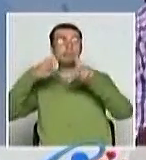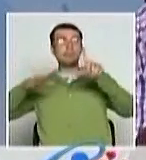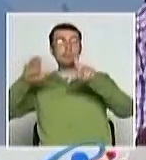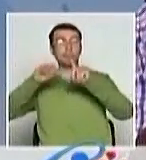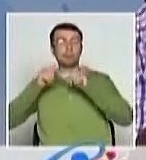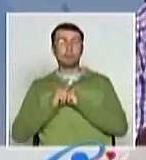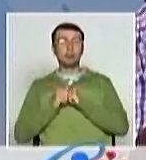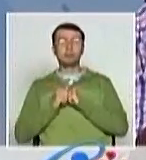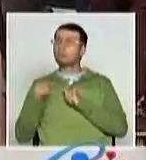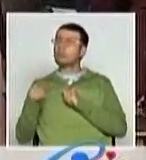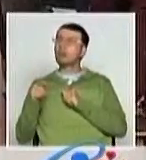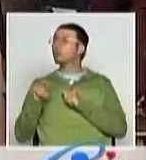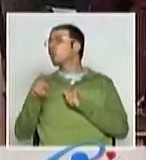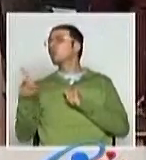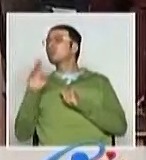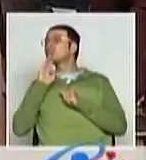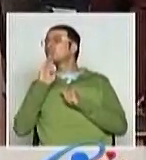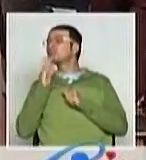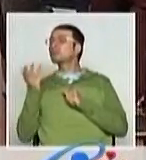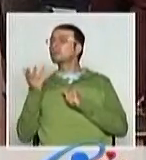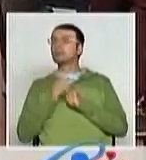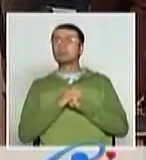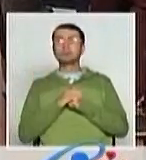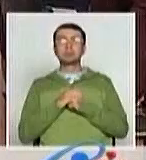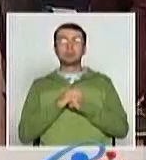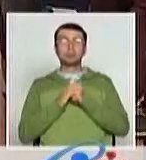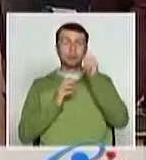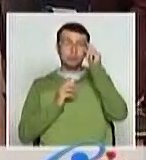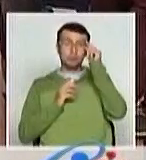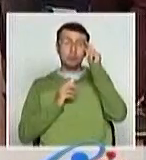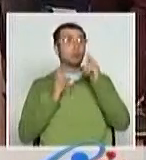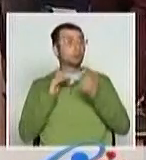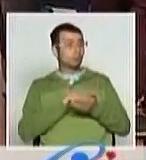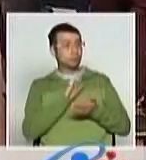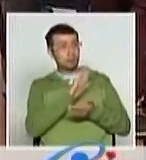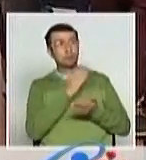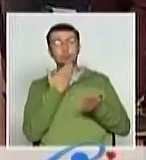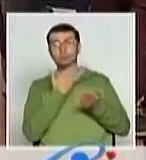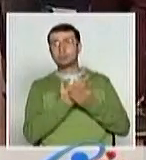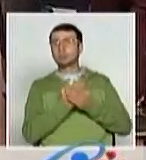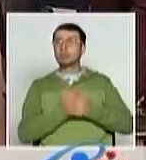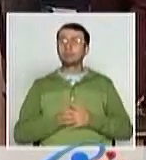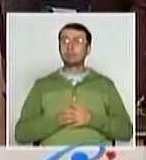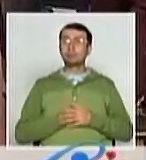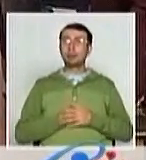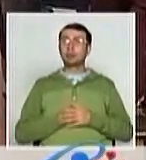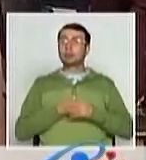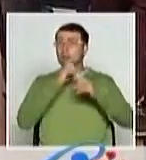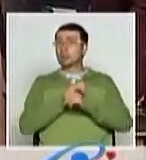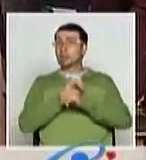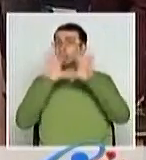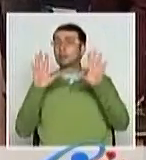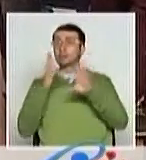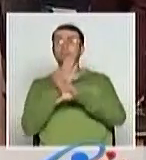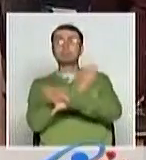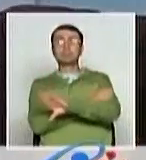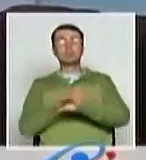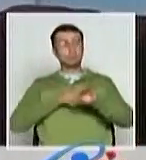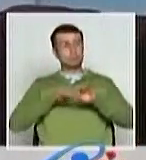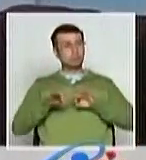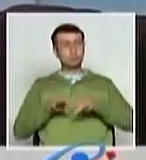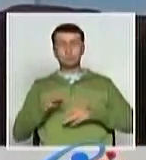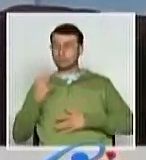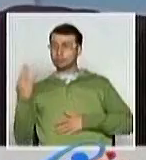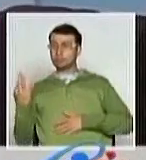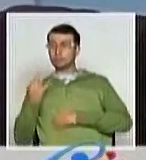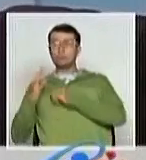segundo caso Doctor César nuevamente Doctor Rojas Muchas gracias cabe aclarar que nosotros los tres psicólogos de